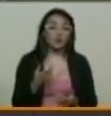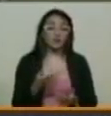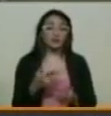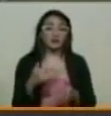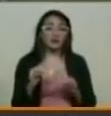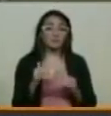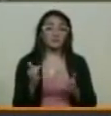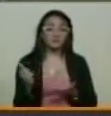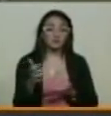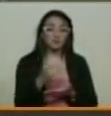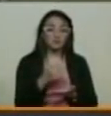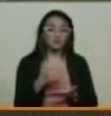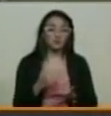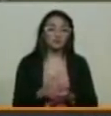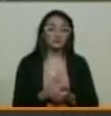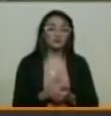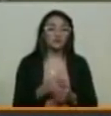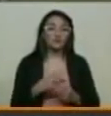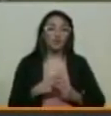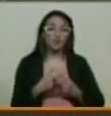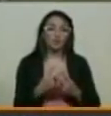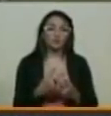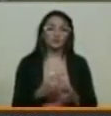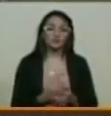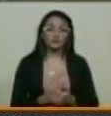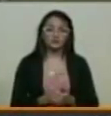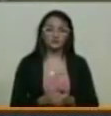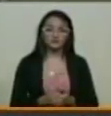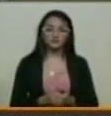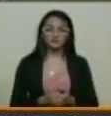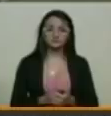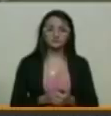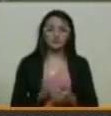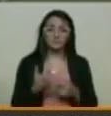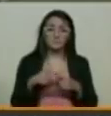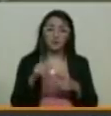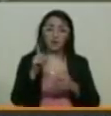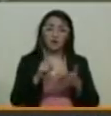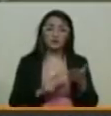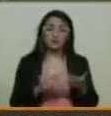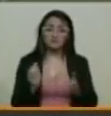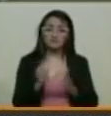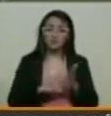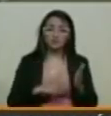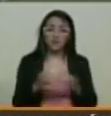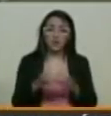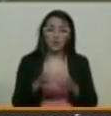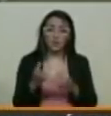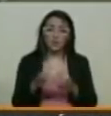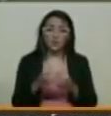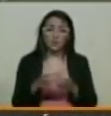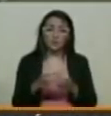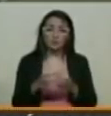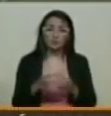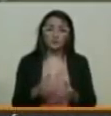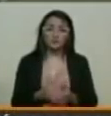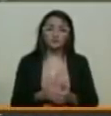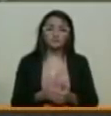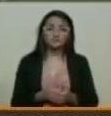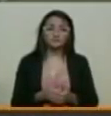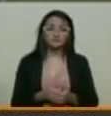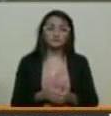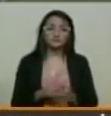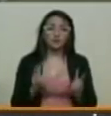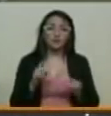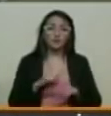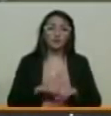proceso de recolección de manifestaciones de voluntad, pero sin embargo en esta lista no aparecen estas organizaciones, como es el caso de Acción Democrática, Un Nuevo